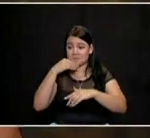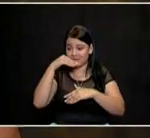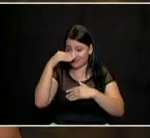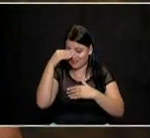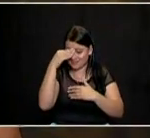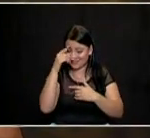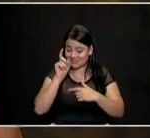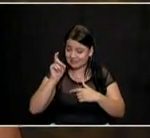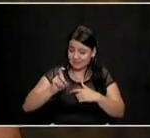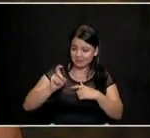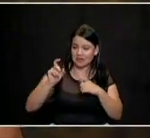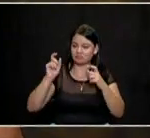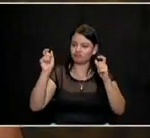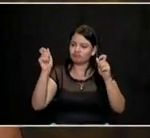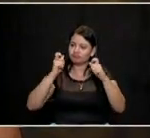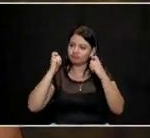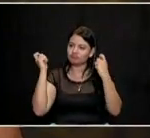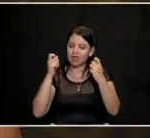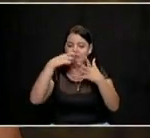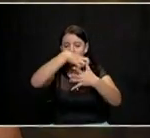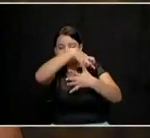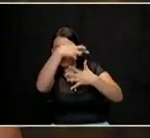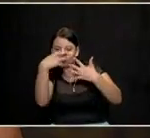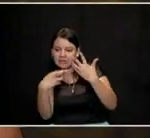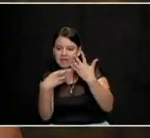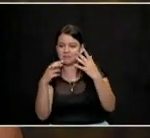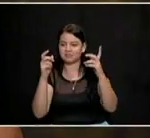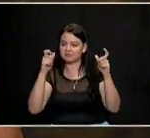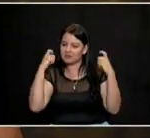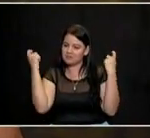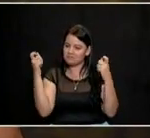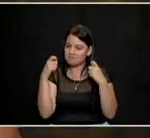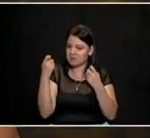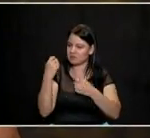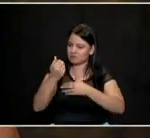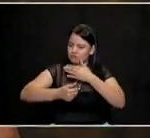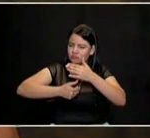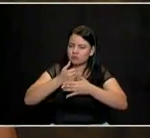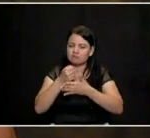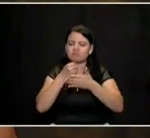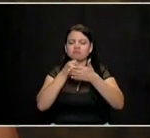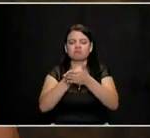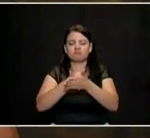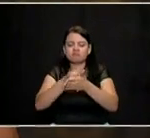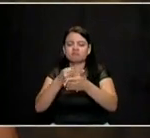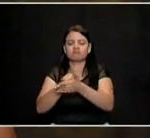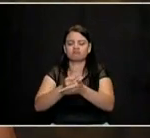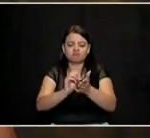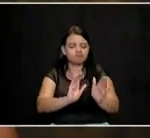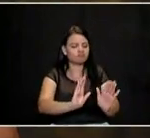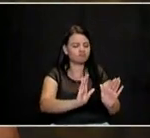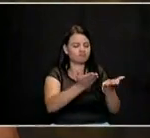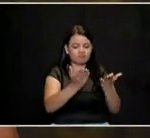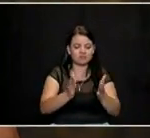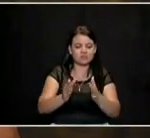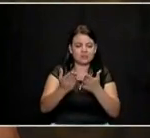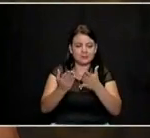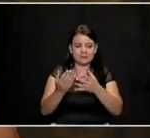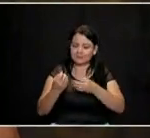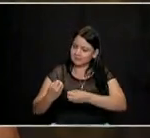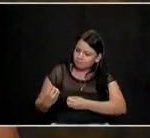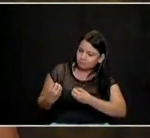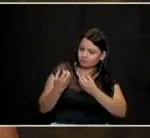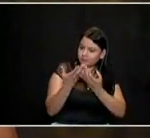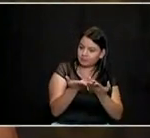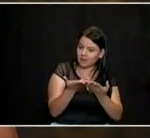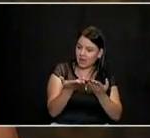viene desarrollando unos programas que vamos a seguir incentivando y fortaleciendo como es